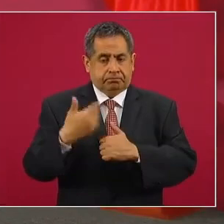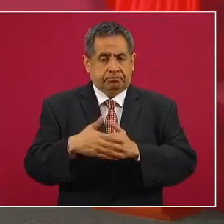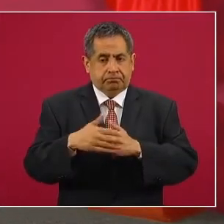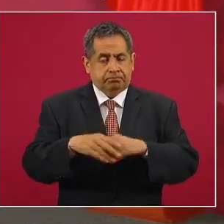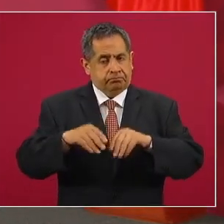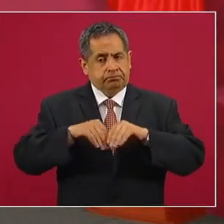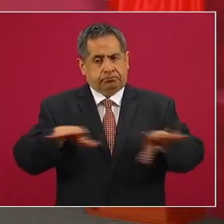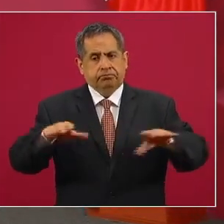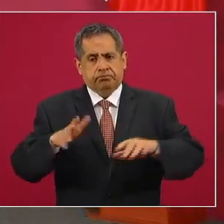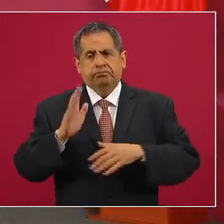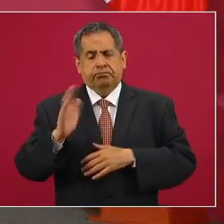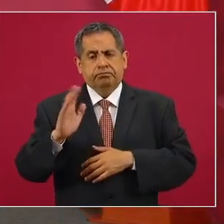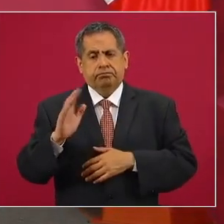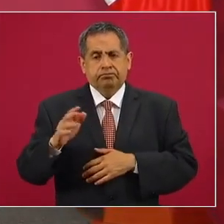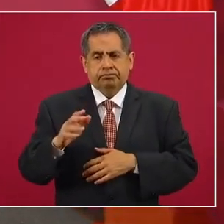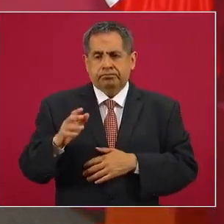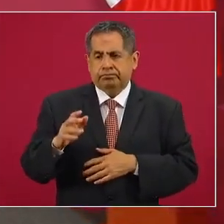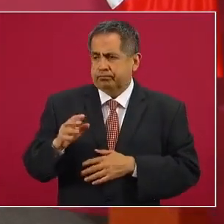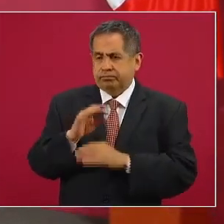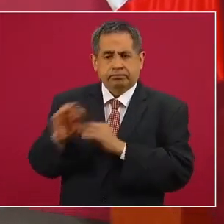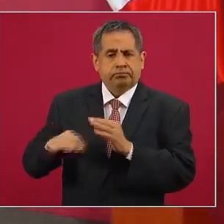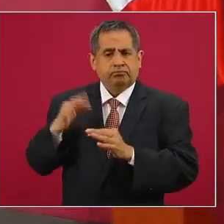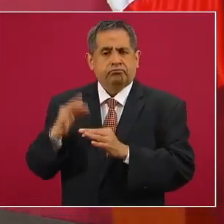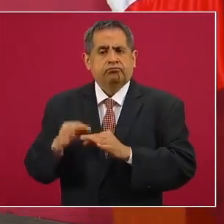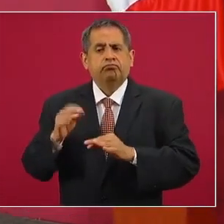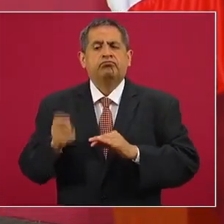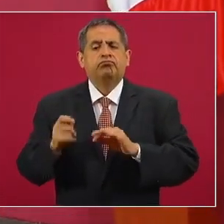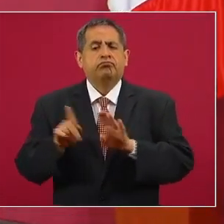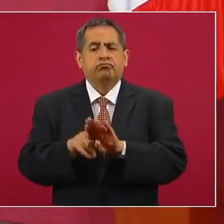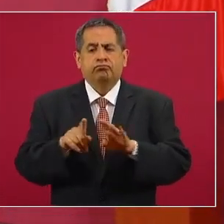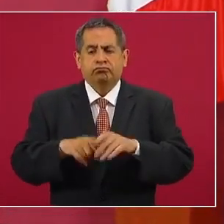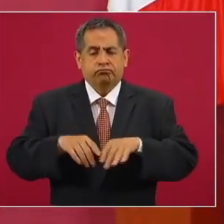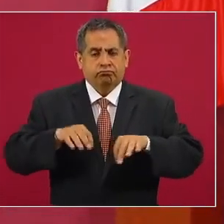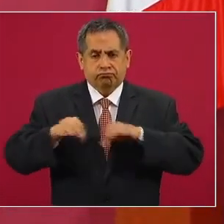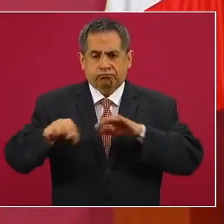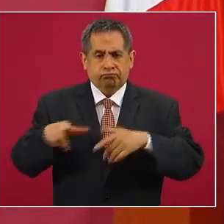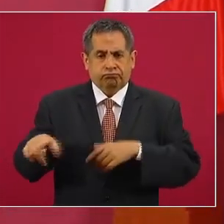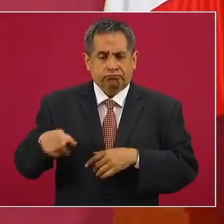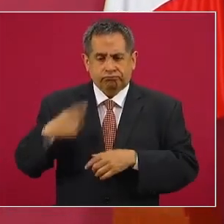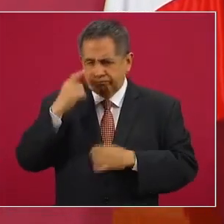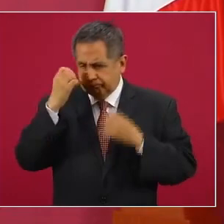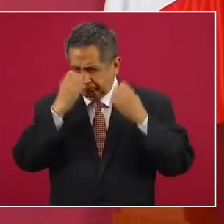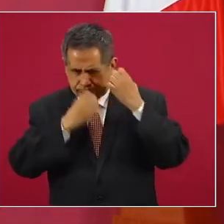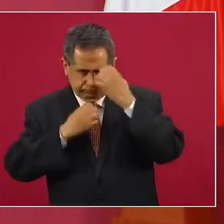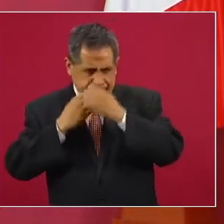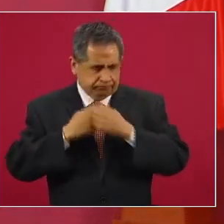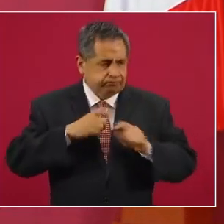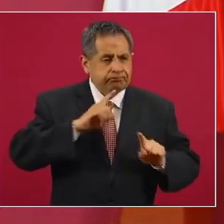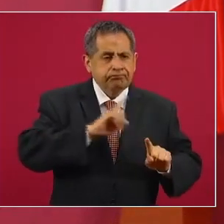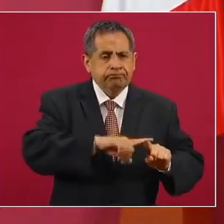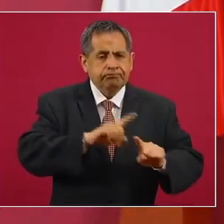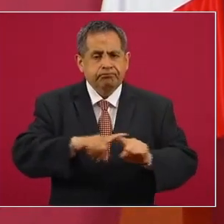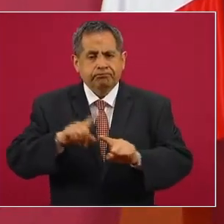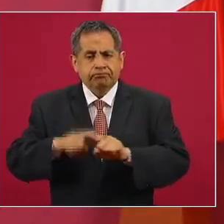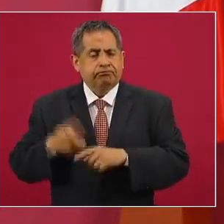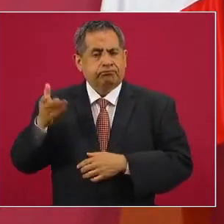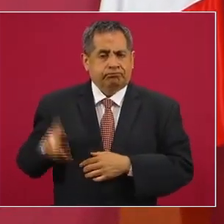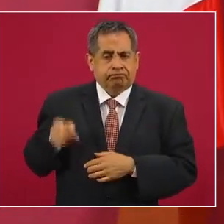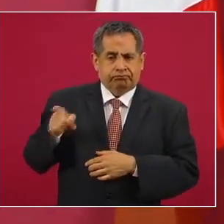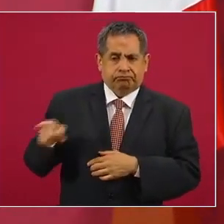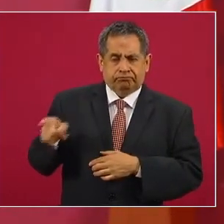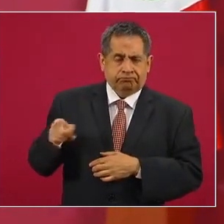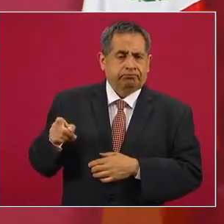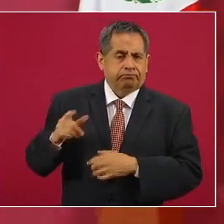Pronto vamos a tener ya terminado el trabajo de evaluación, el